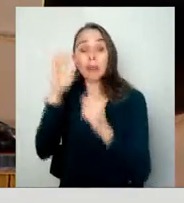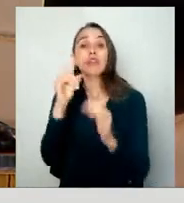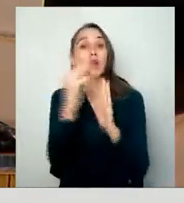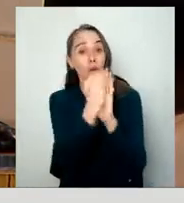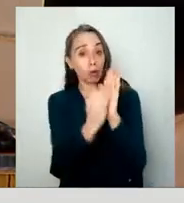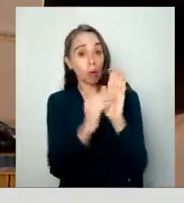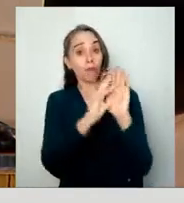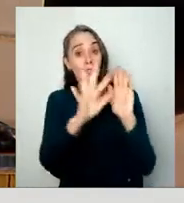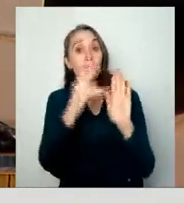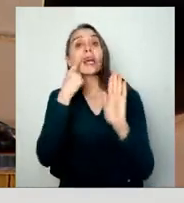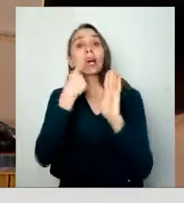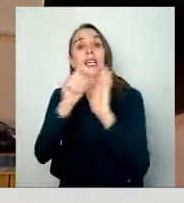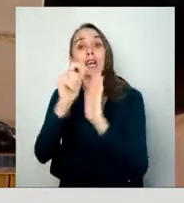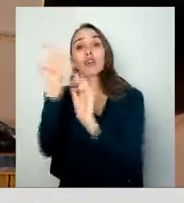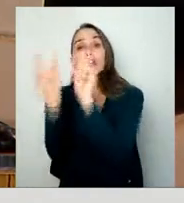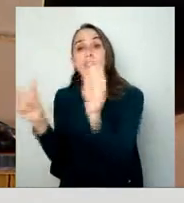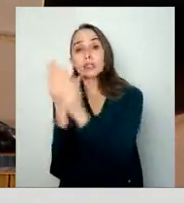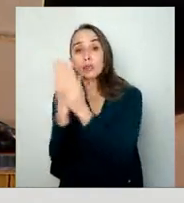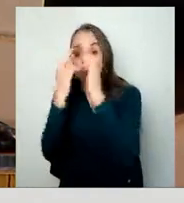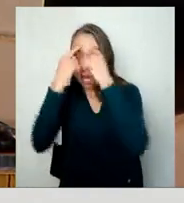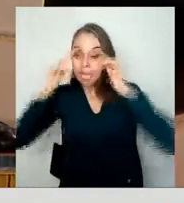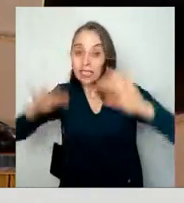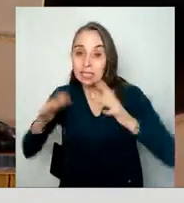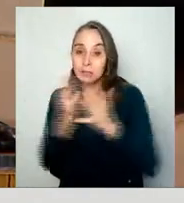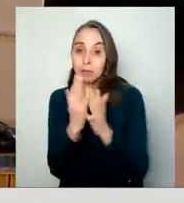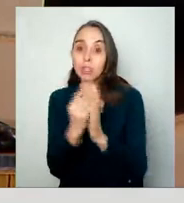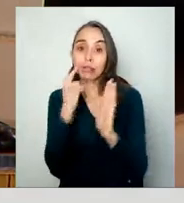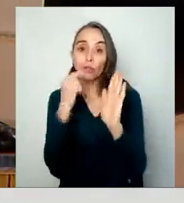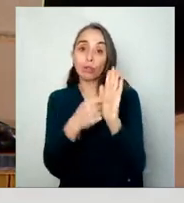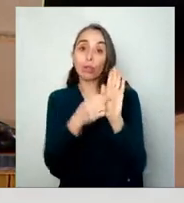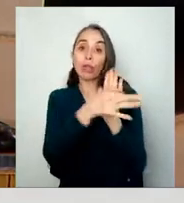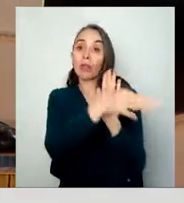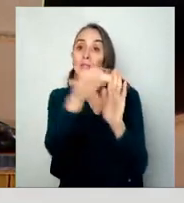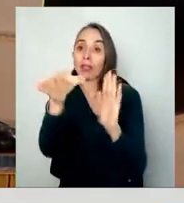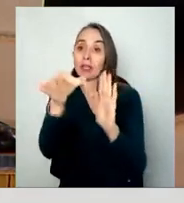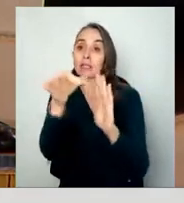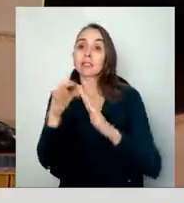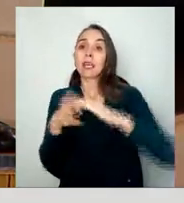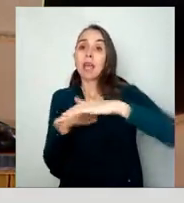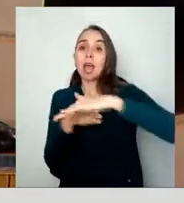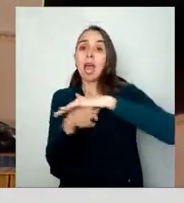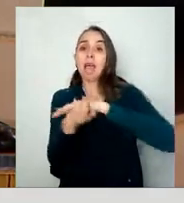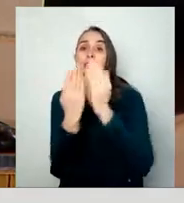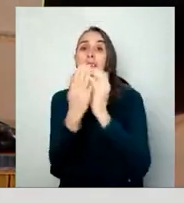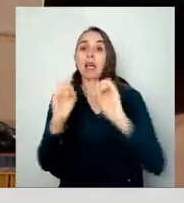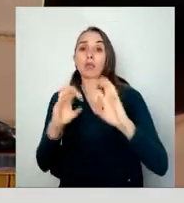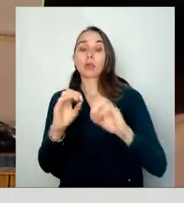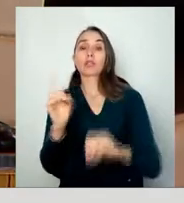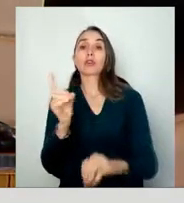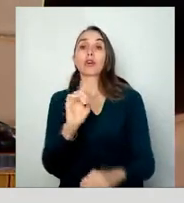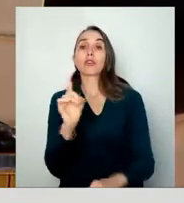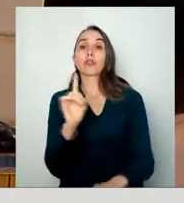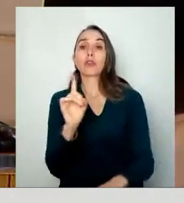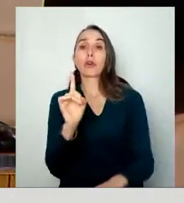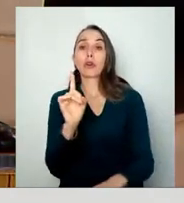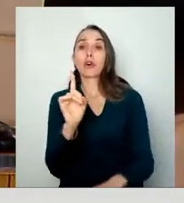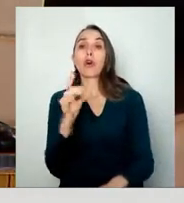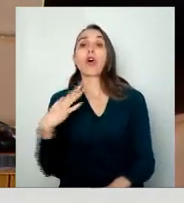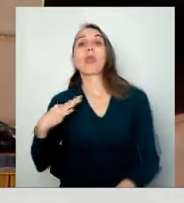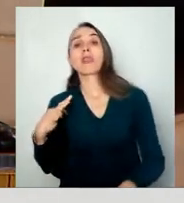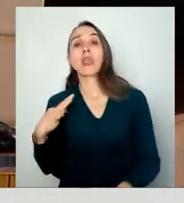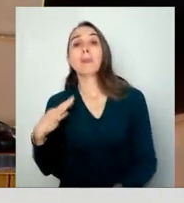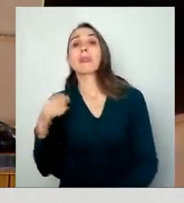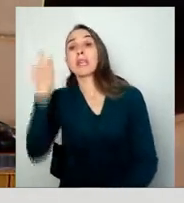estamos enviando un claro mensaje de que el acceso a la educación no debe depender únicamente de la capacidad económica